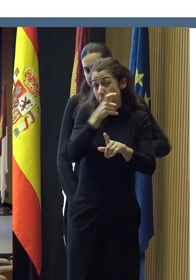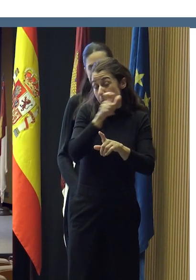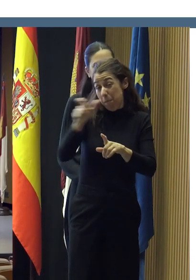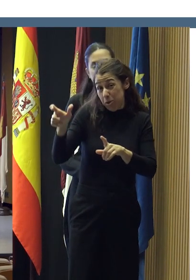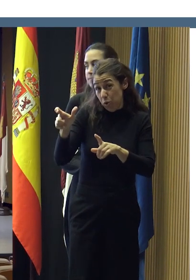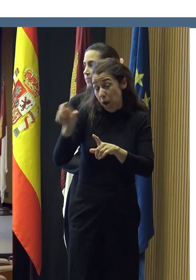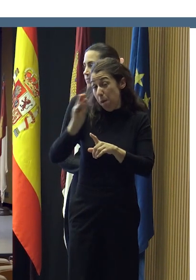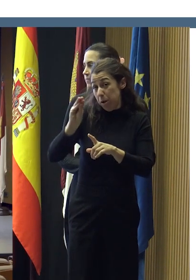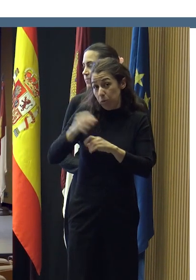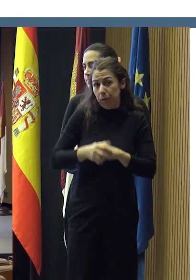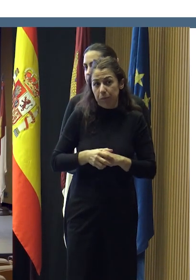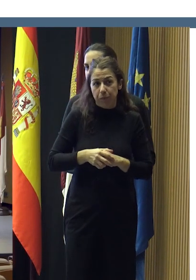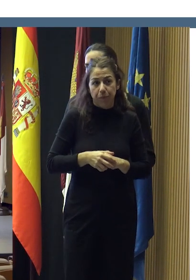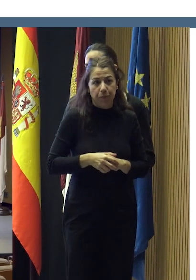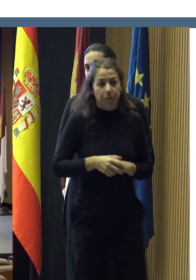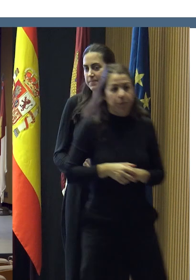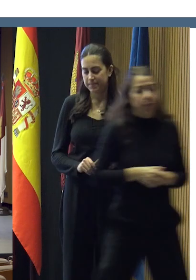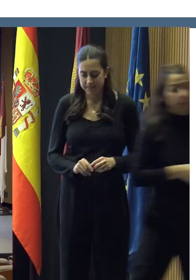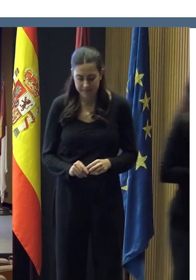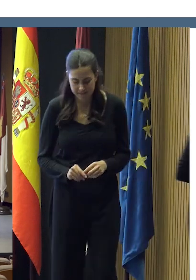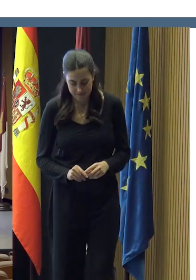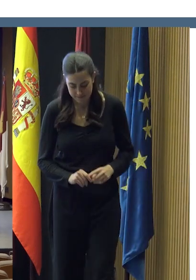pueda preguntar.